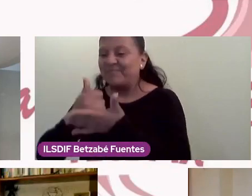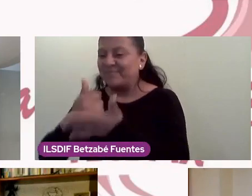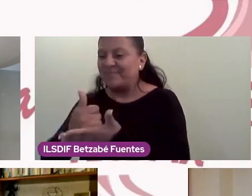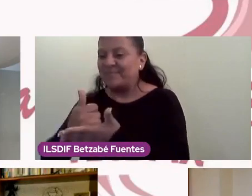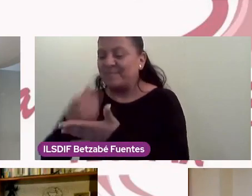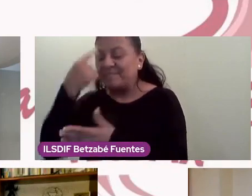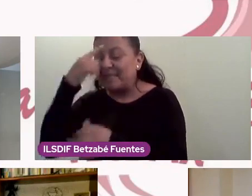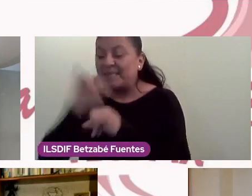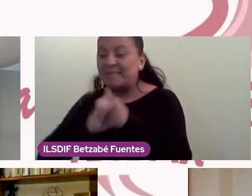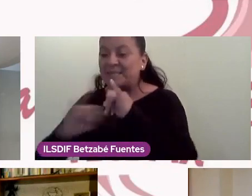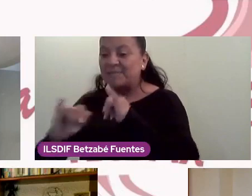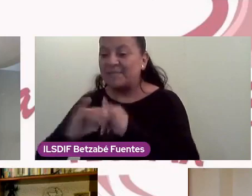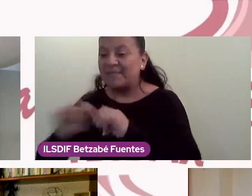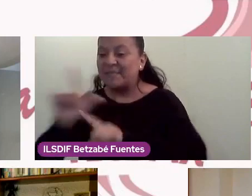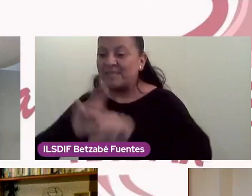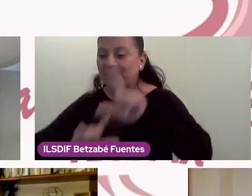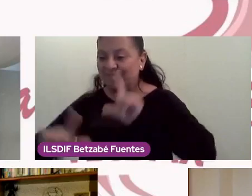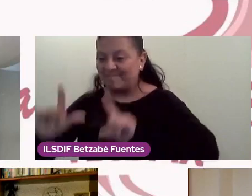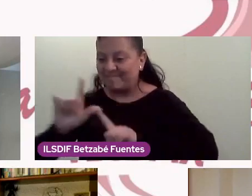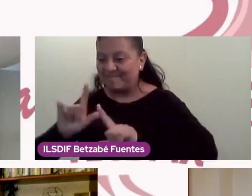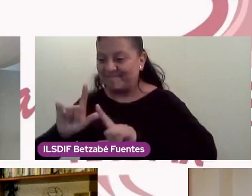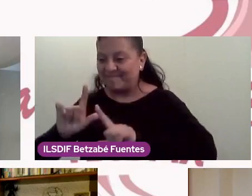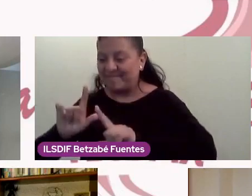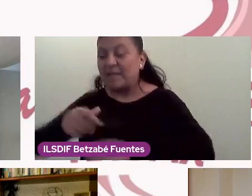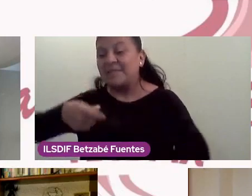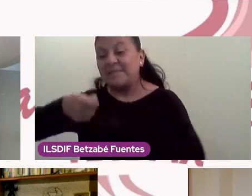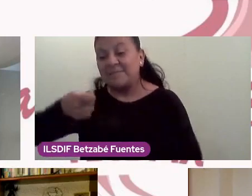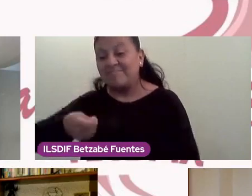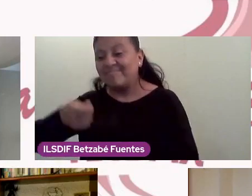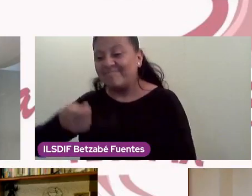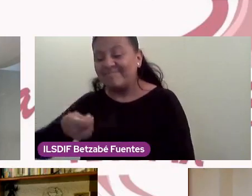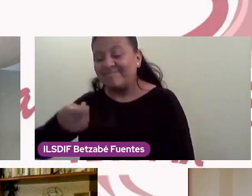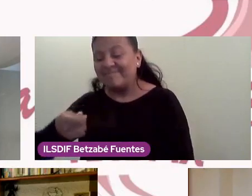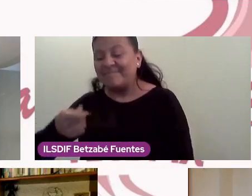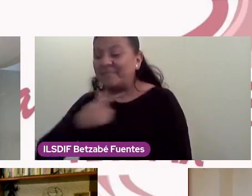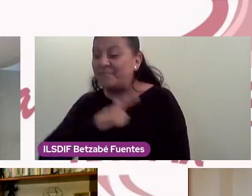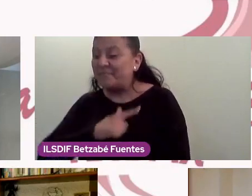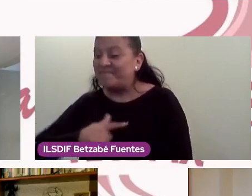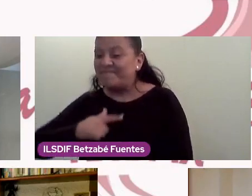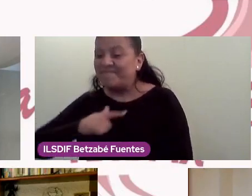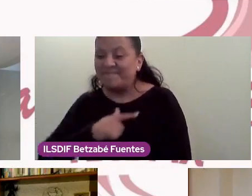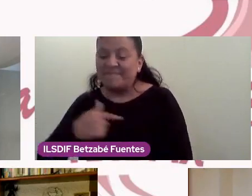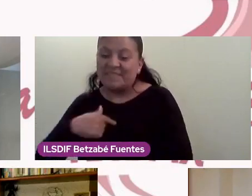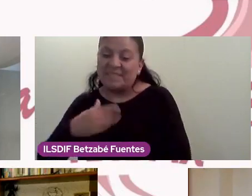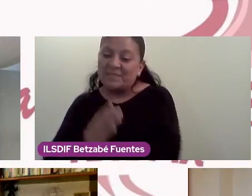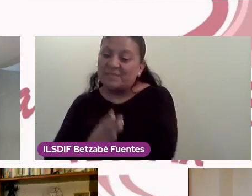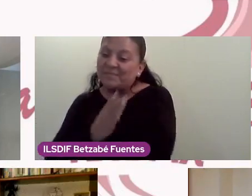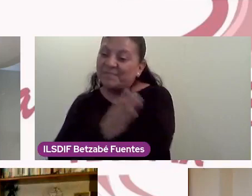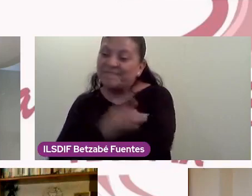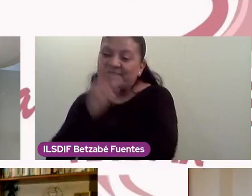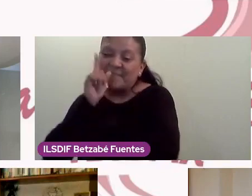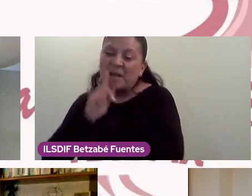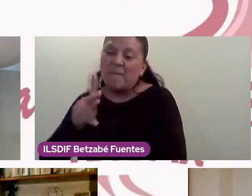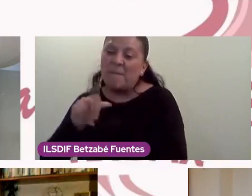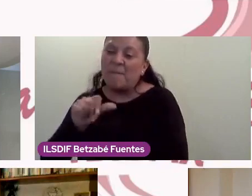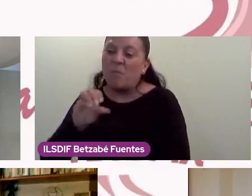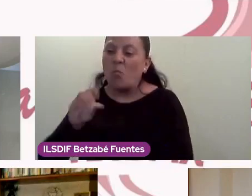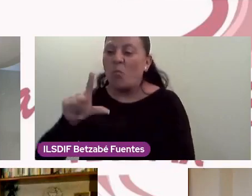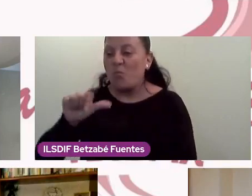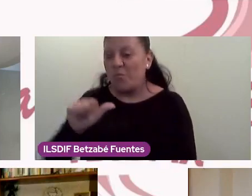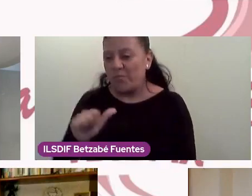miércoles 27 de septiembre se conectan a una tarde más de charlas de café en el marco del programa institucional Apréndete